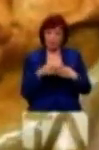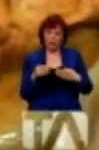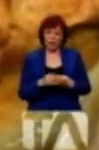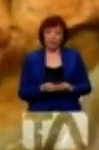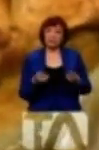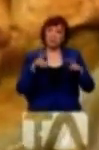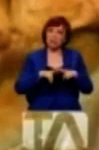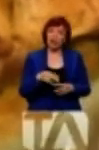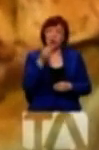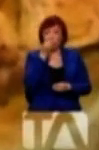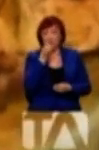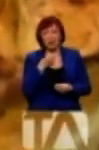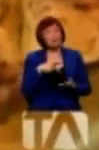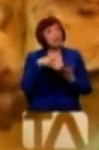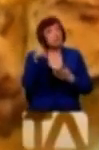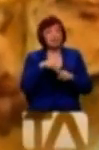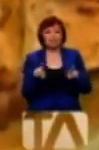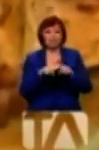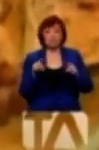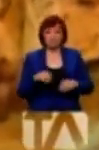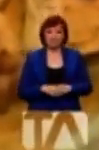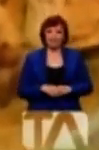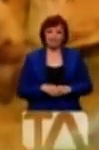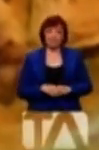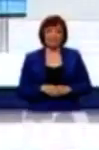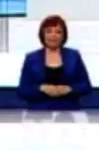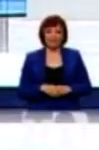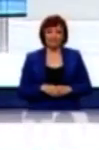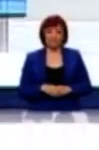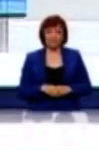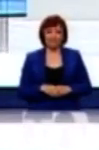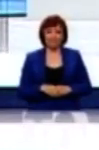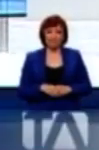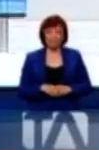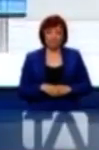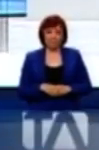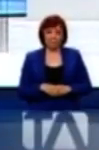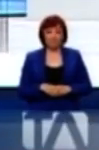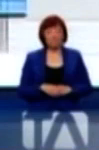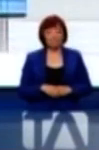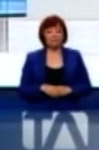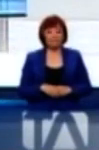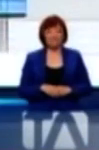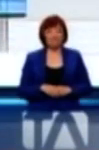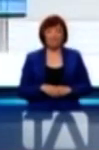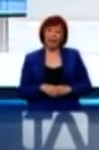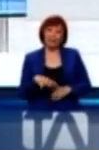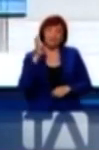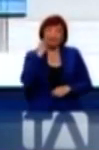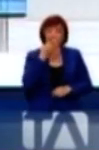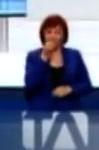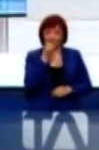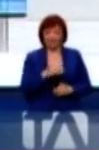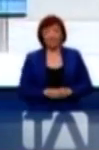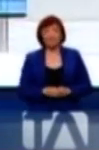quiere invertir en degustaciones. Luisa María Heredia, 24 horas. Puede ser una nota de comida a esta hora.